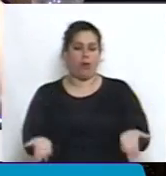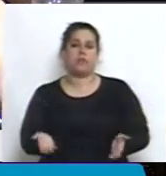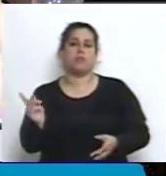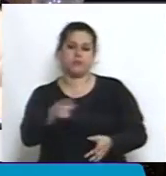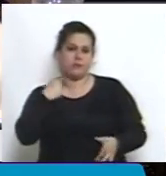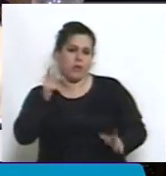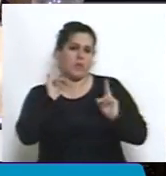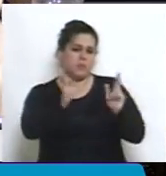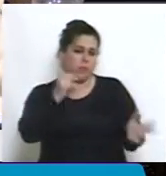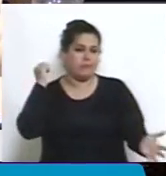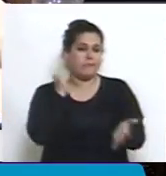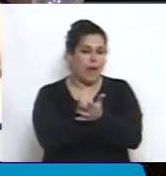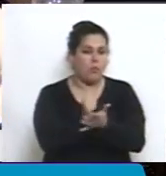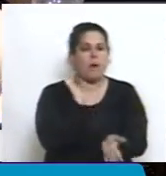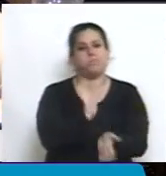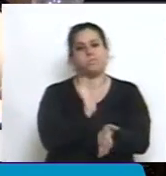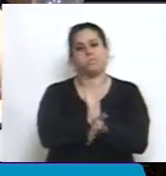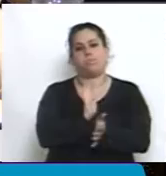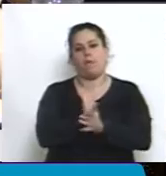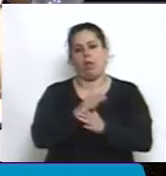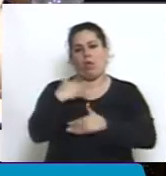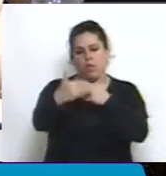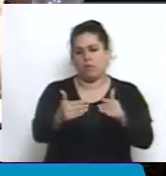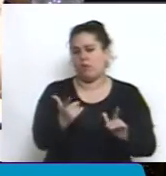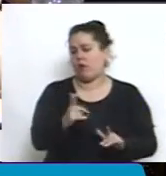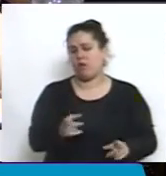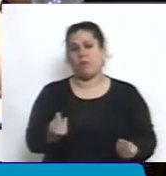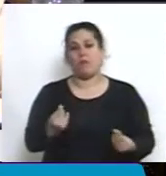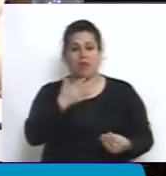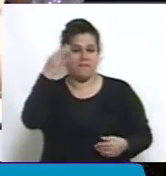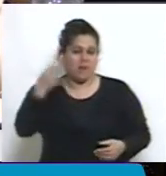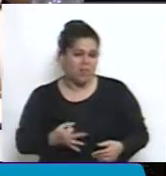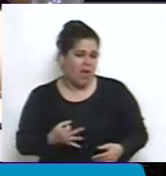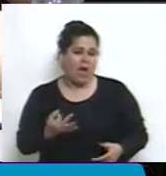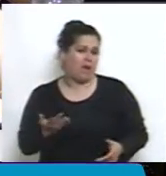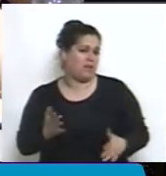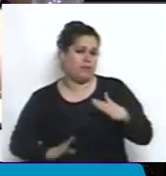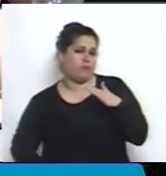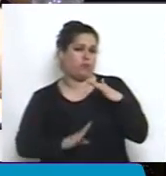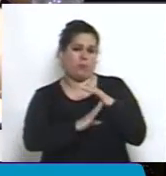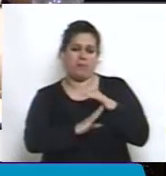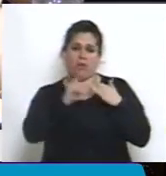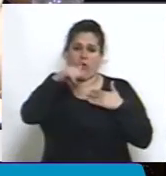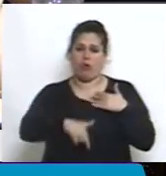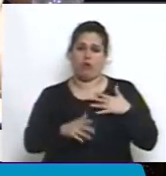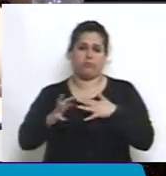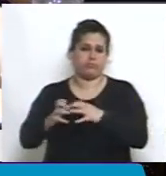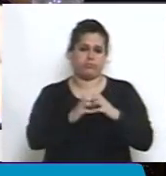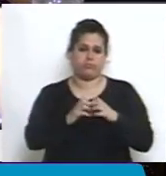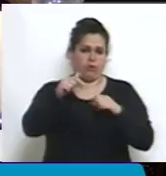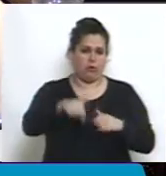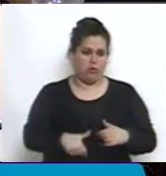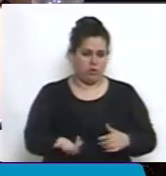trauma que no prescribe, que es el corazón de lo que estamos discutiendo hoy.